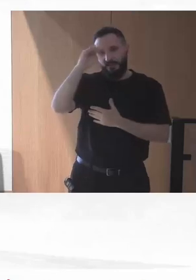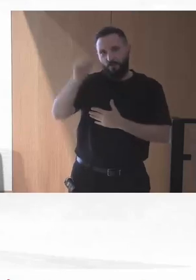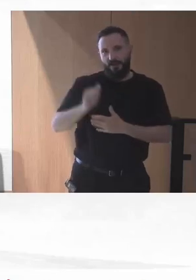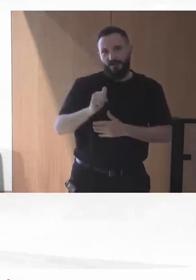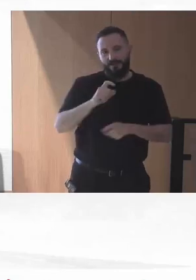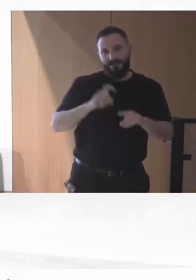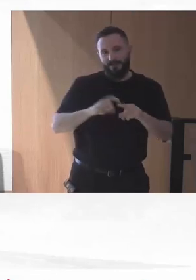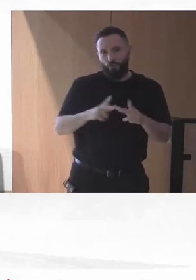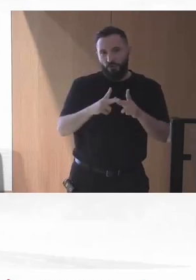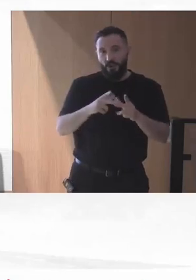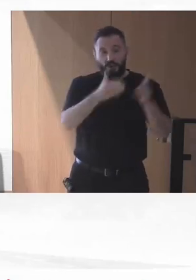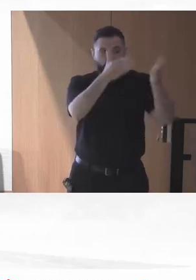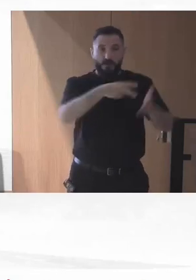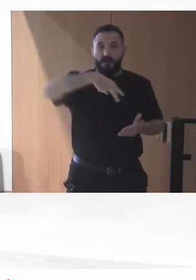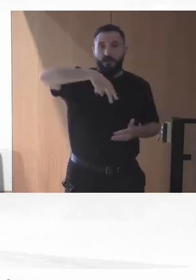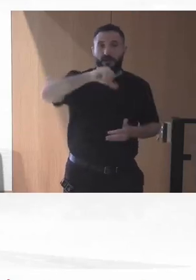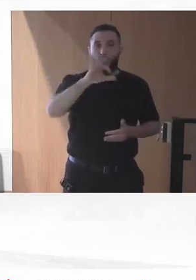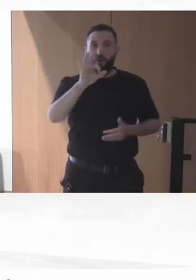psicosocial. Nicolás